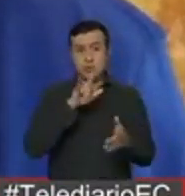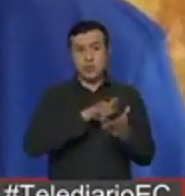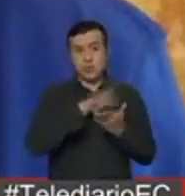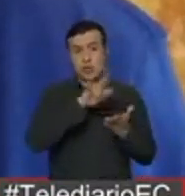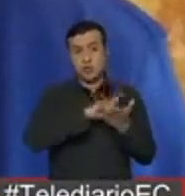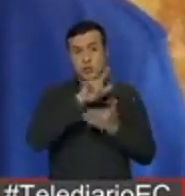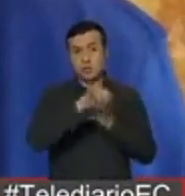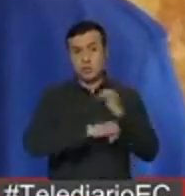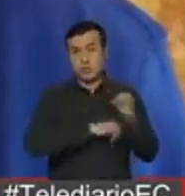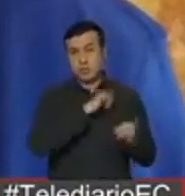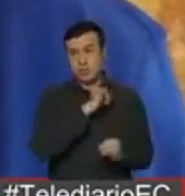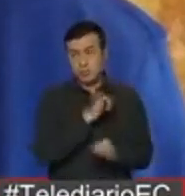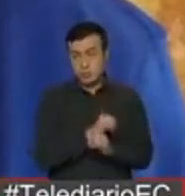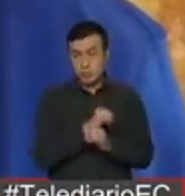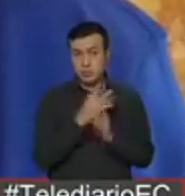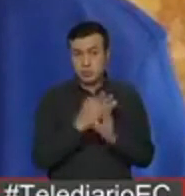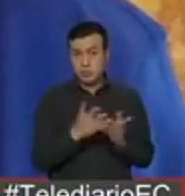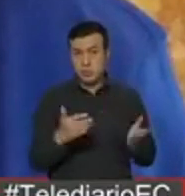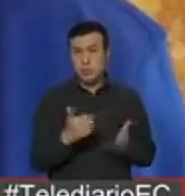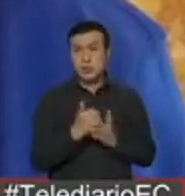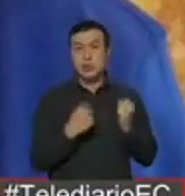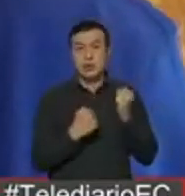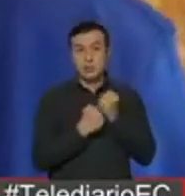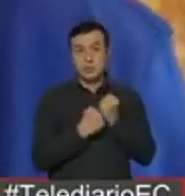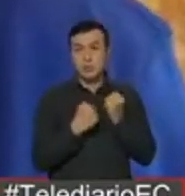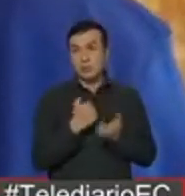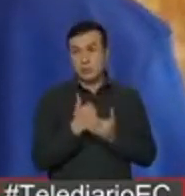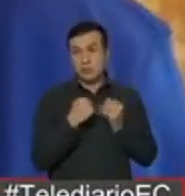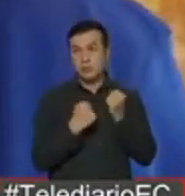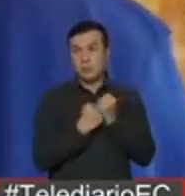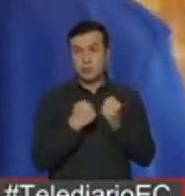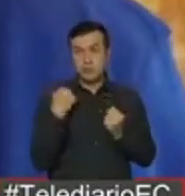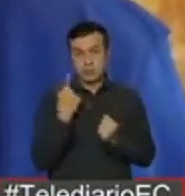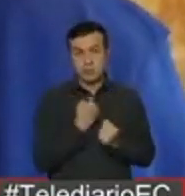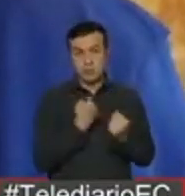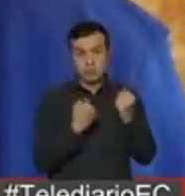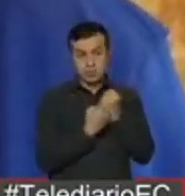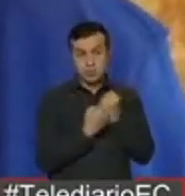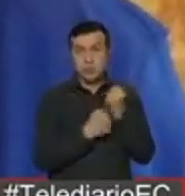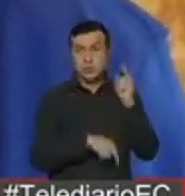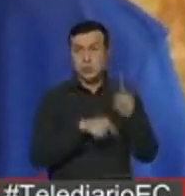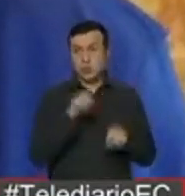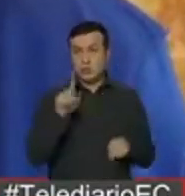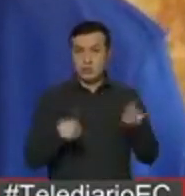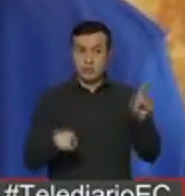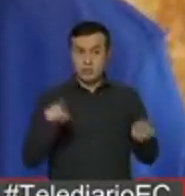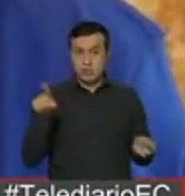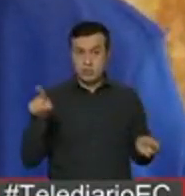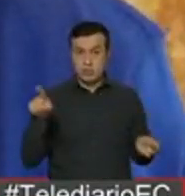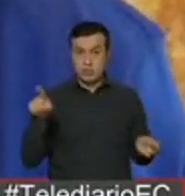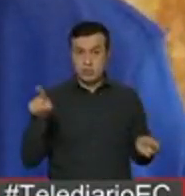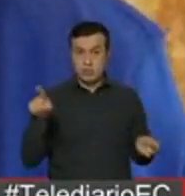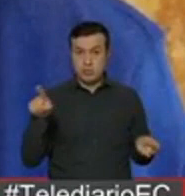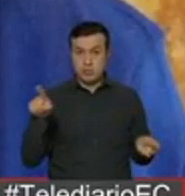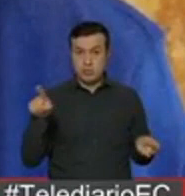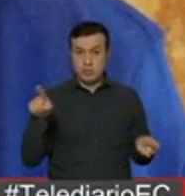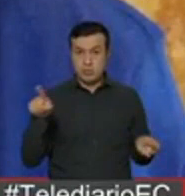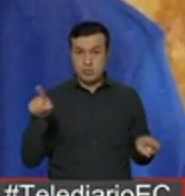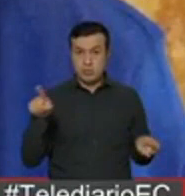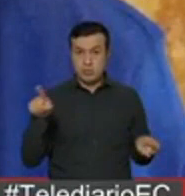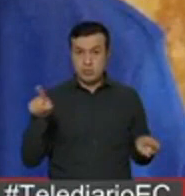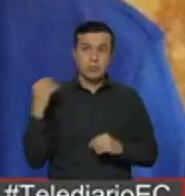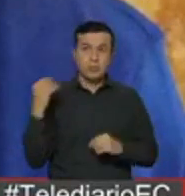internacionales, que eso nos mantiene, bueno, nos mantiene a nosotros y a todas las otras aerolíneas, darle